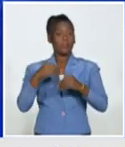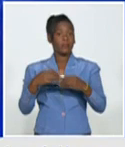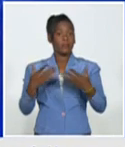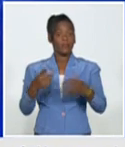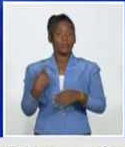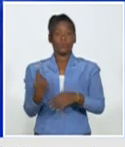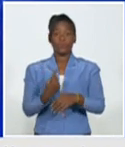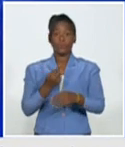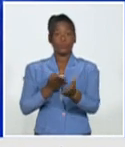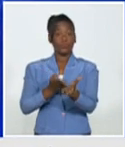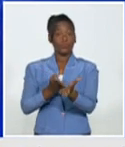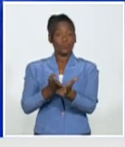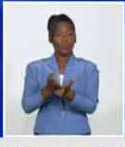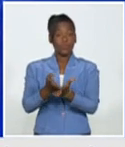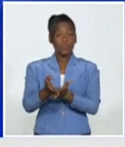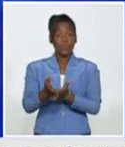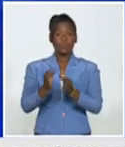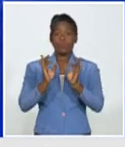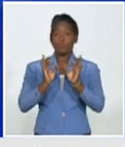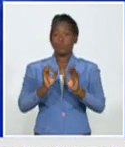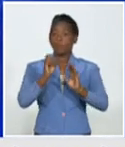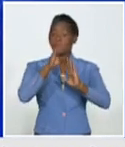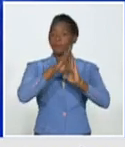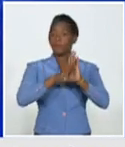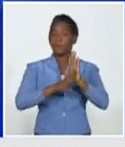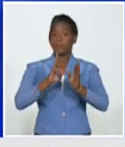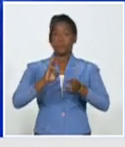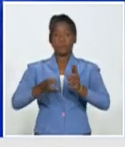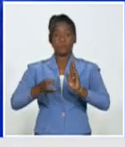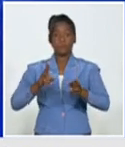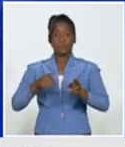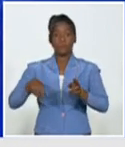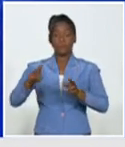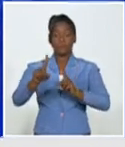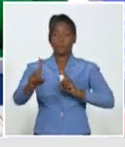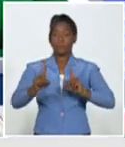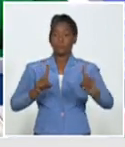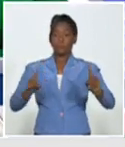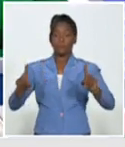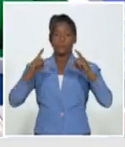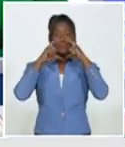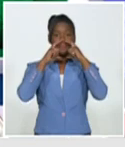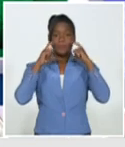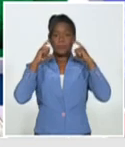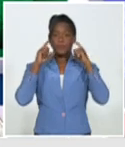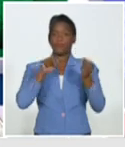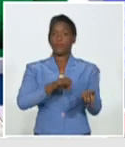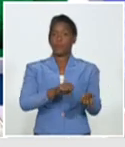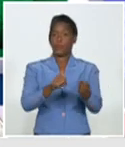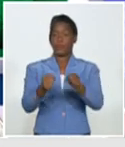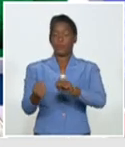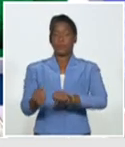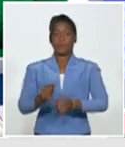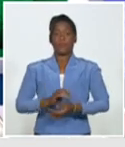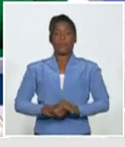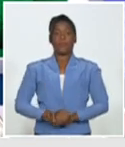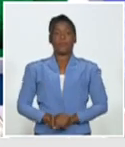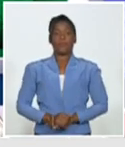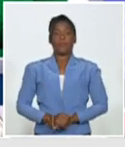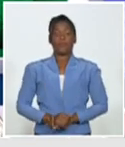mantiene, distanciamiento, todo lo que la población conoce. Hoy te decía que indicadores no